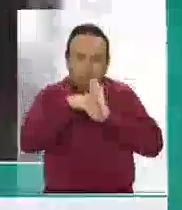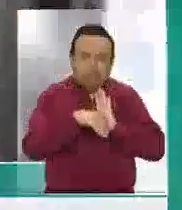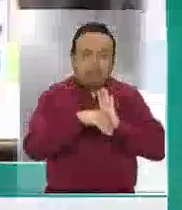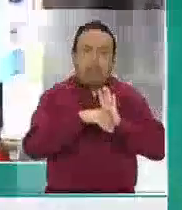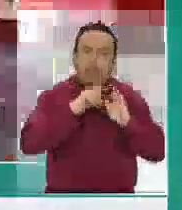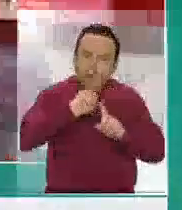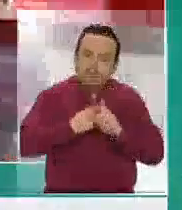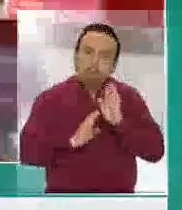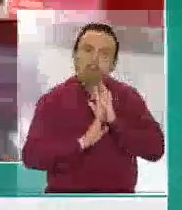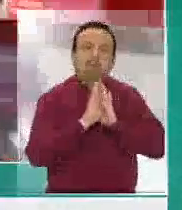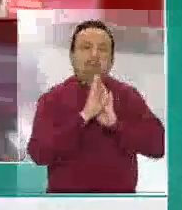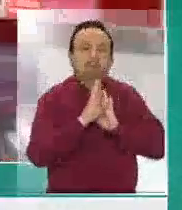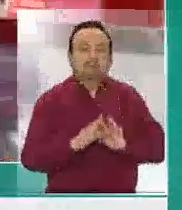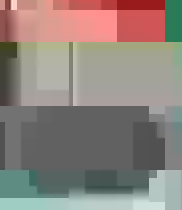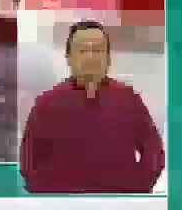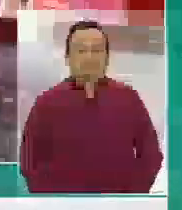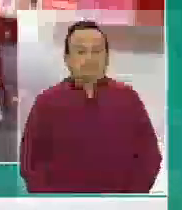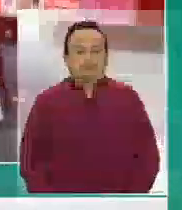nosotros